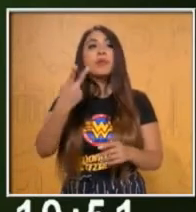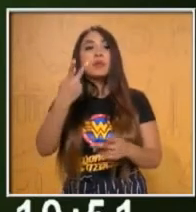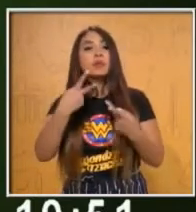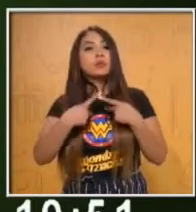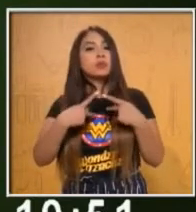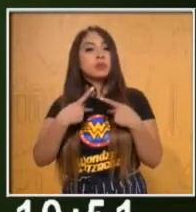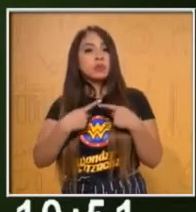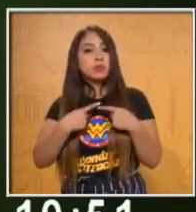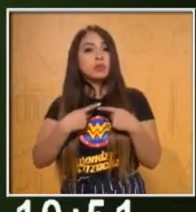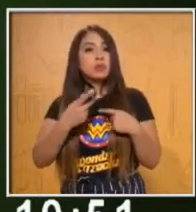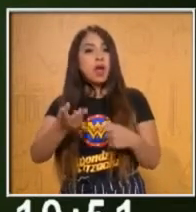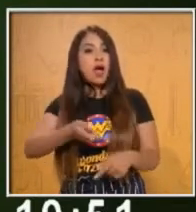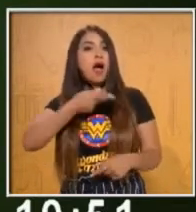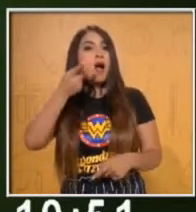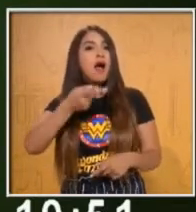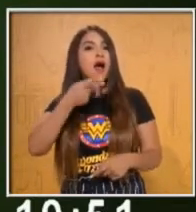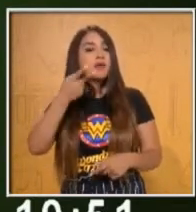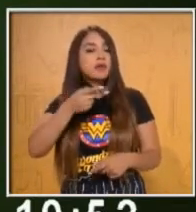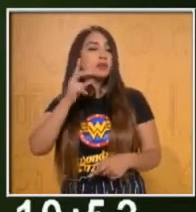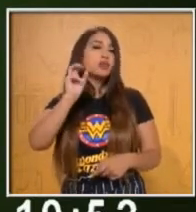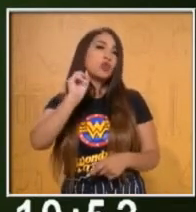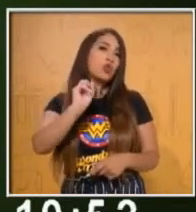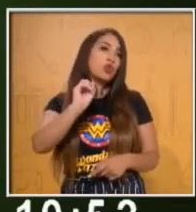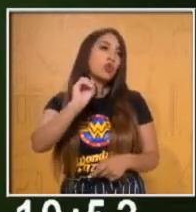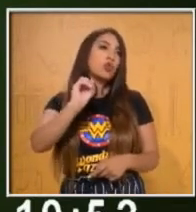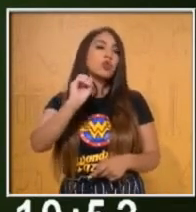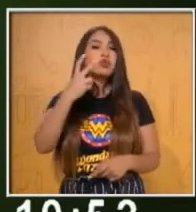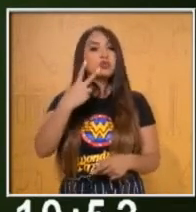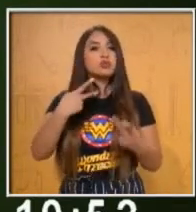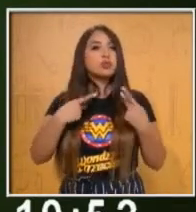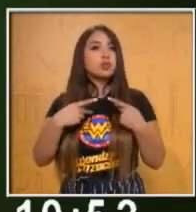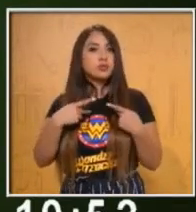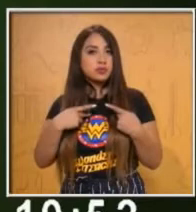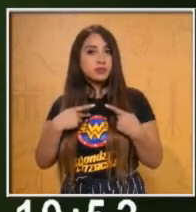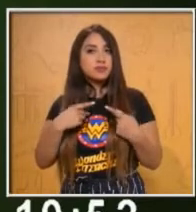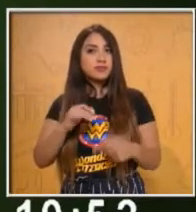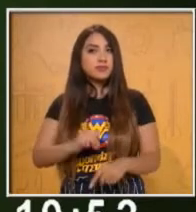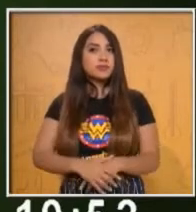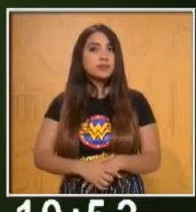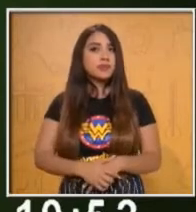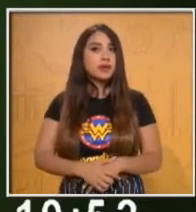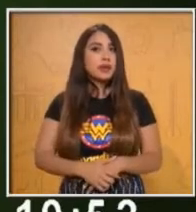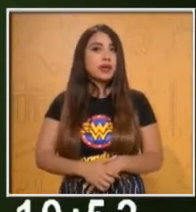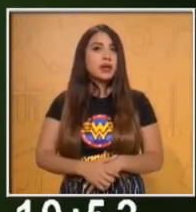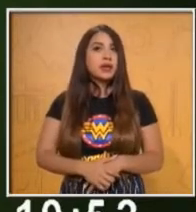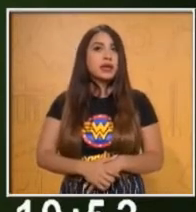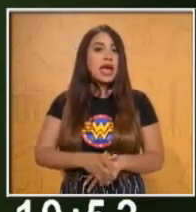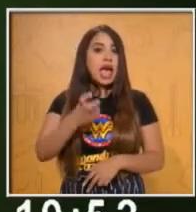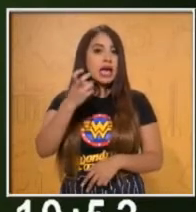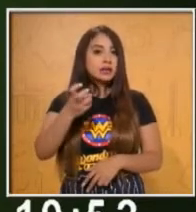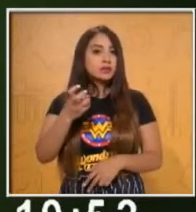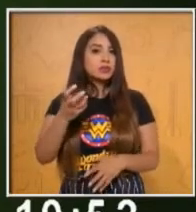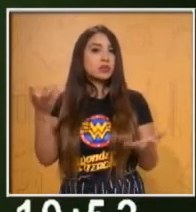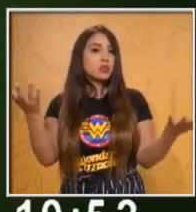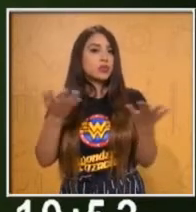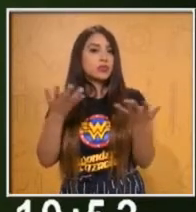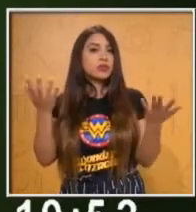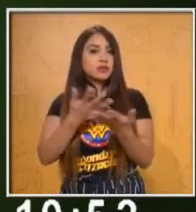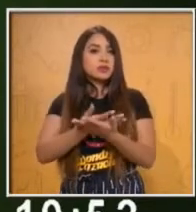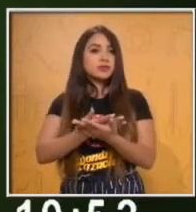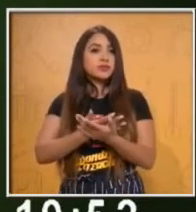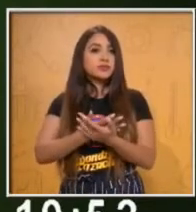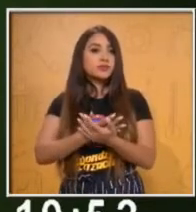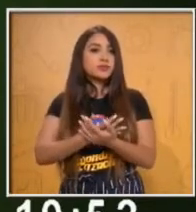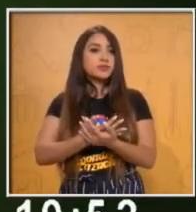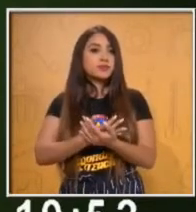pueden estar hablando o los dos personajes, ¿sí? Y en este caso lo hemos hecho con un ejemplo que te mostramos